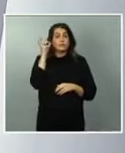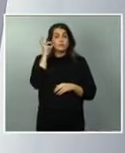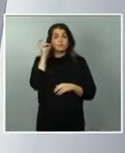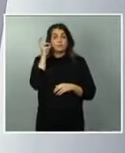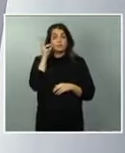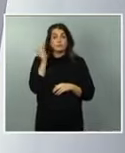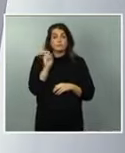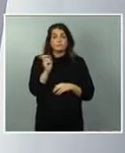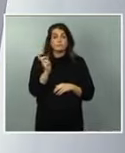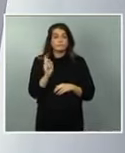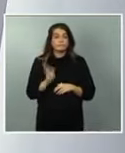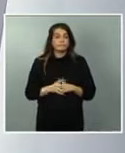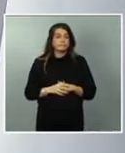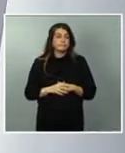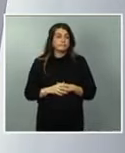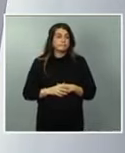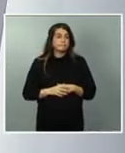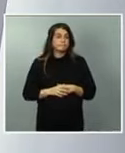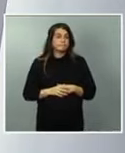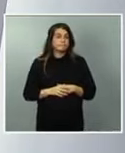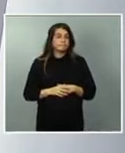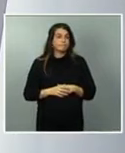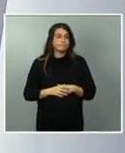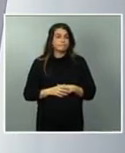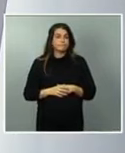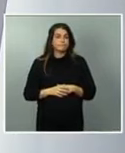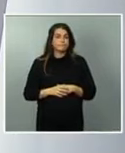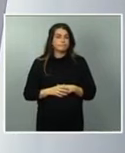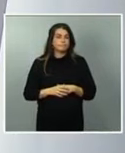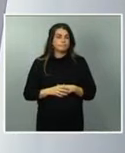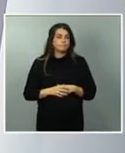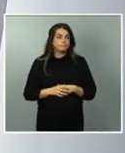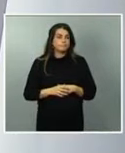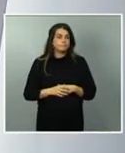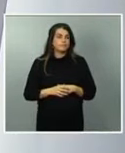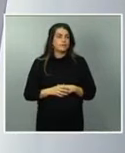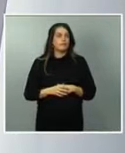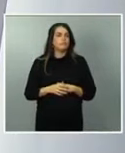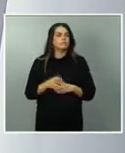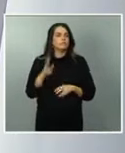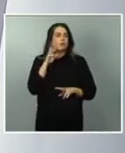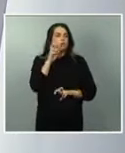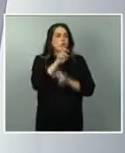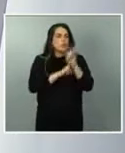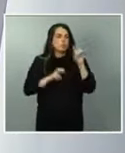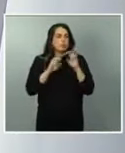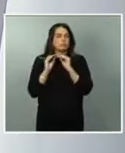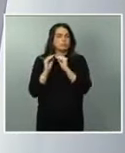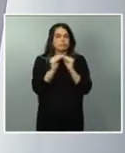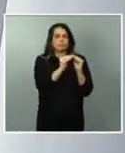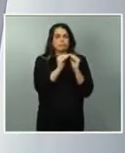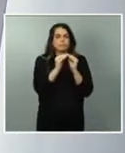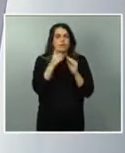que se evalúa, en los que se ordenan los distintos usos que pueden tener lugar, buscando las sinergias allí donde es posible o introduciendo